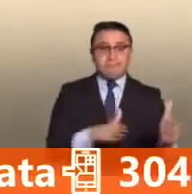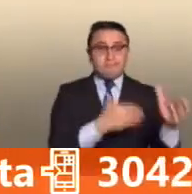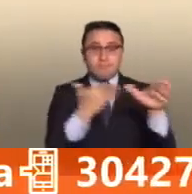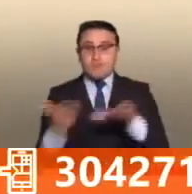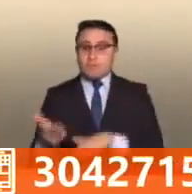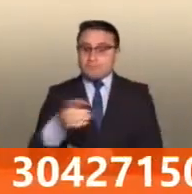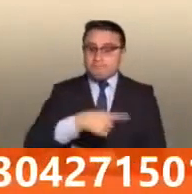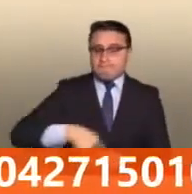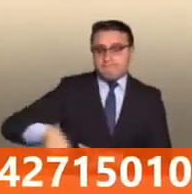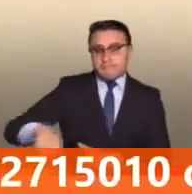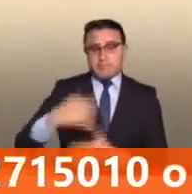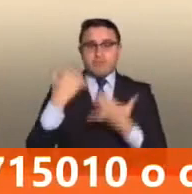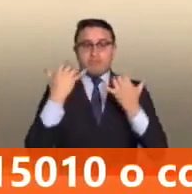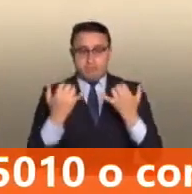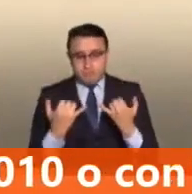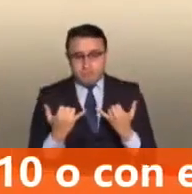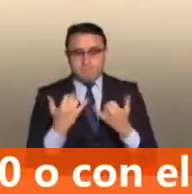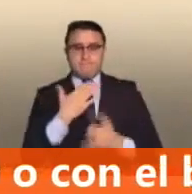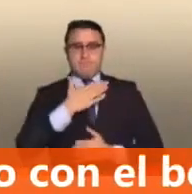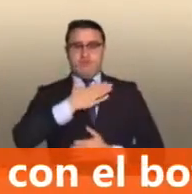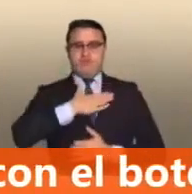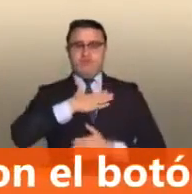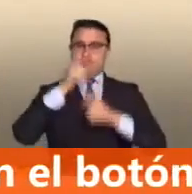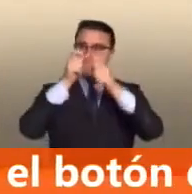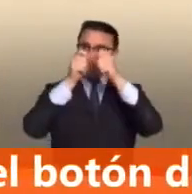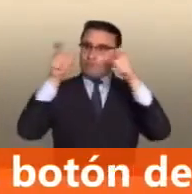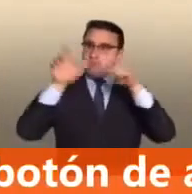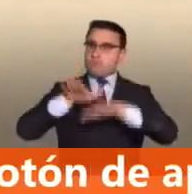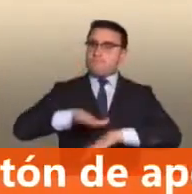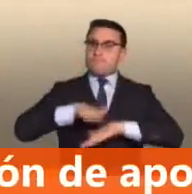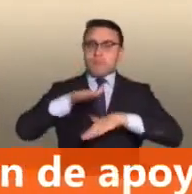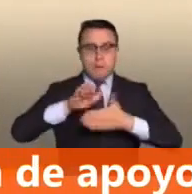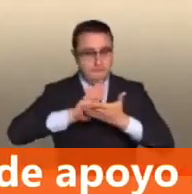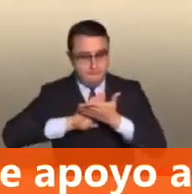acompañar porque fueron asesinadas